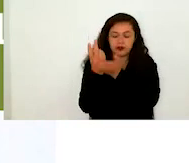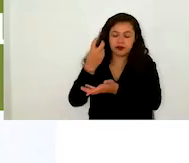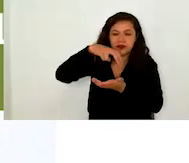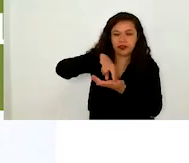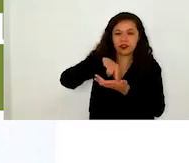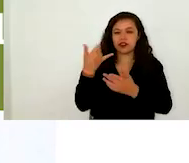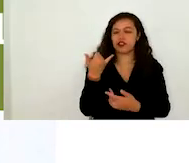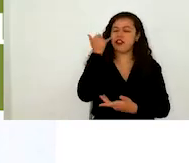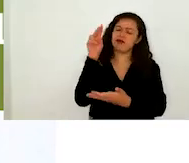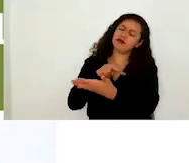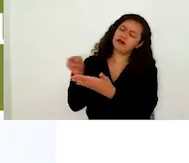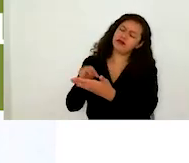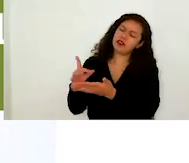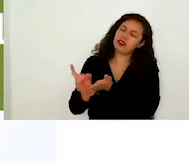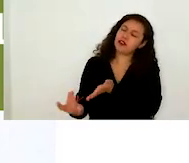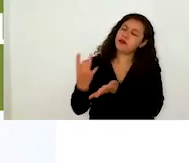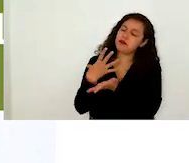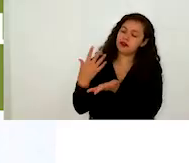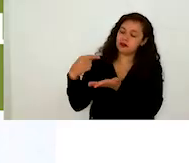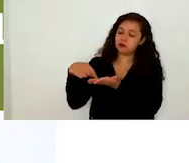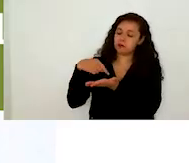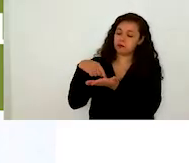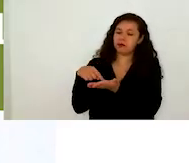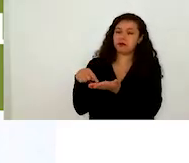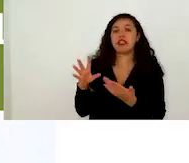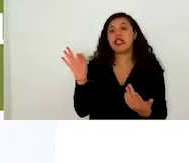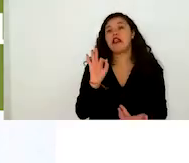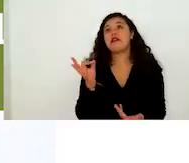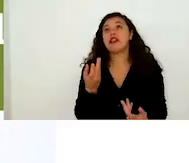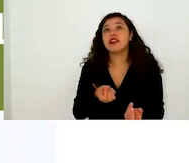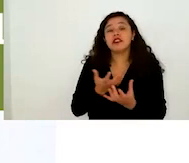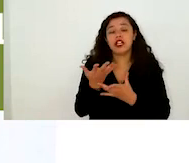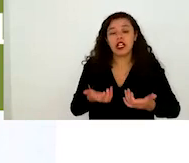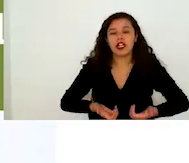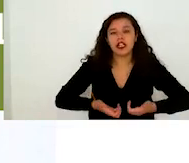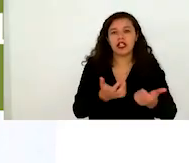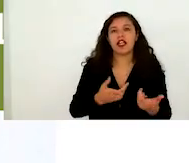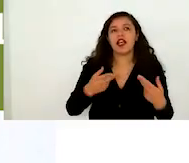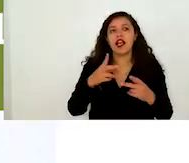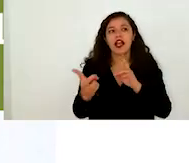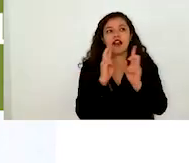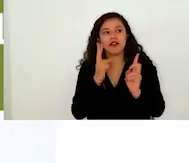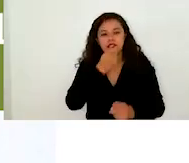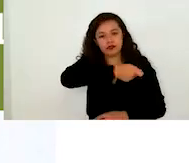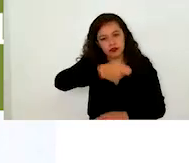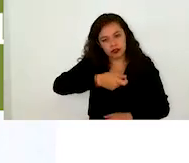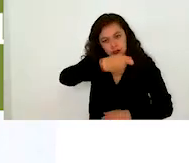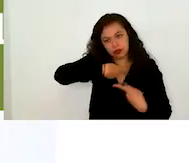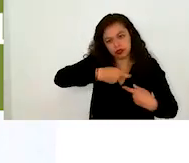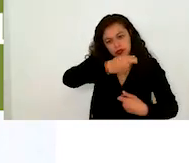celular sino ya comentar que si saliera a este a la calle saluda al vecinos al ganar a alguien